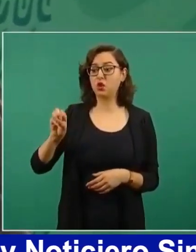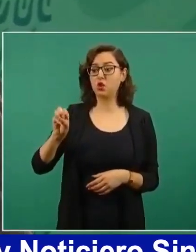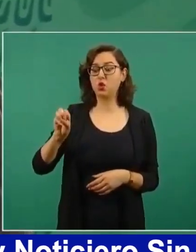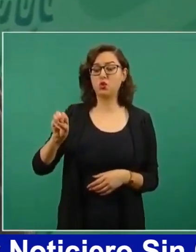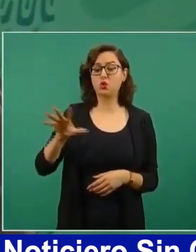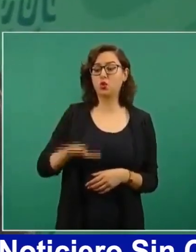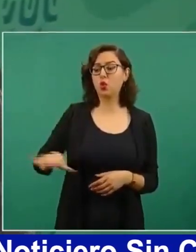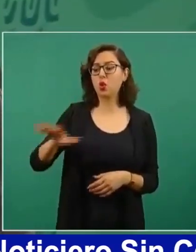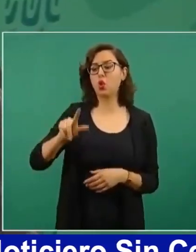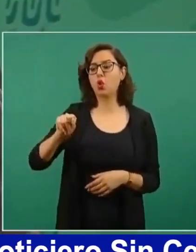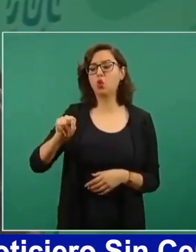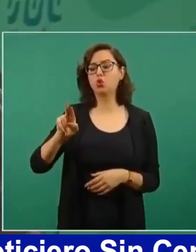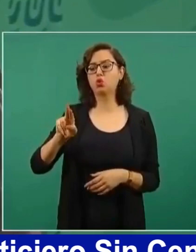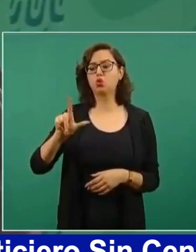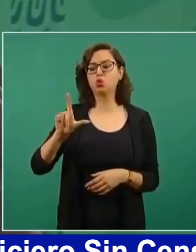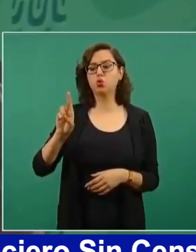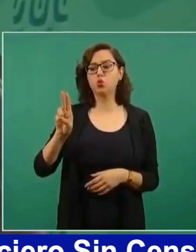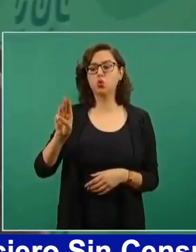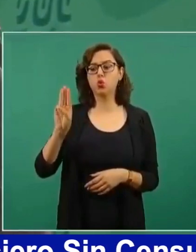¿Qué pasó